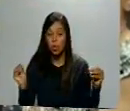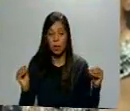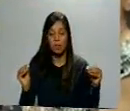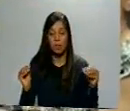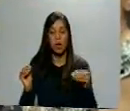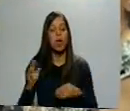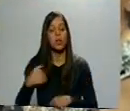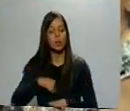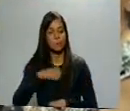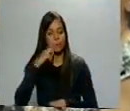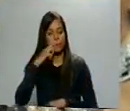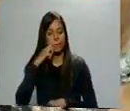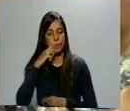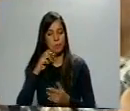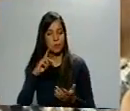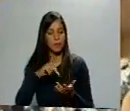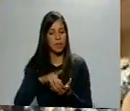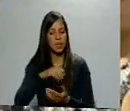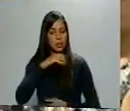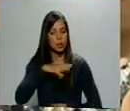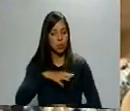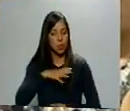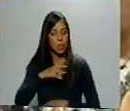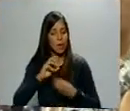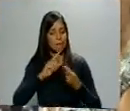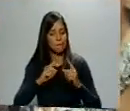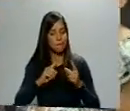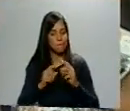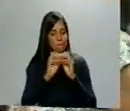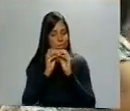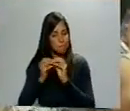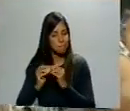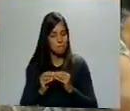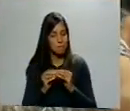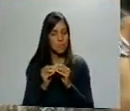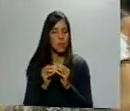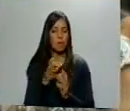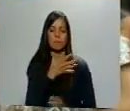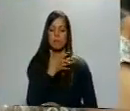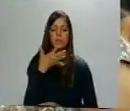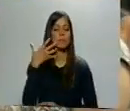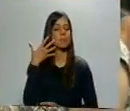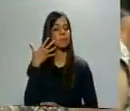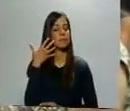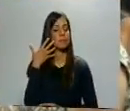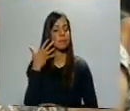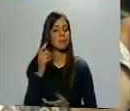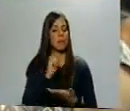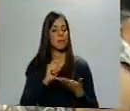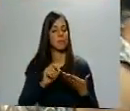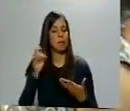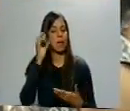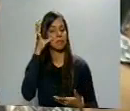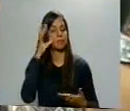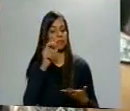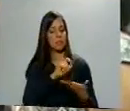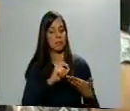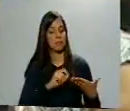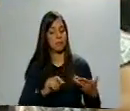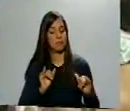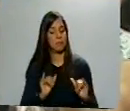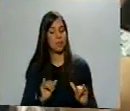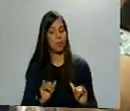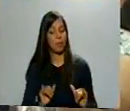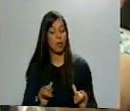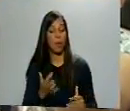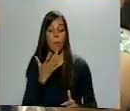somos protagonistas de esta historia junto con nuestro pueblo, nos sentimos orgullosísimos de eso. No en vano, una vez